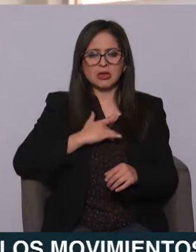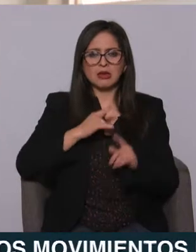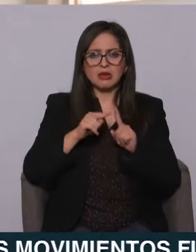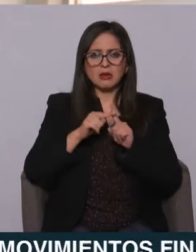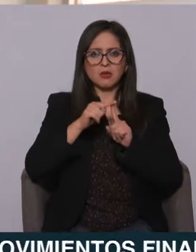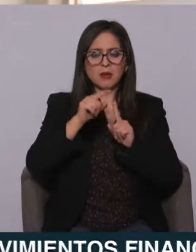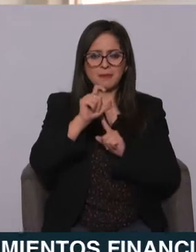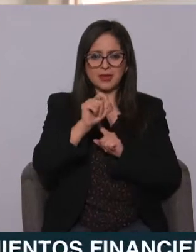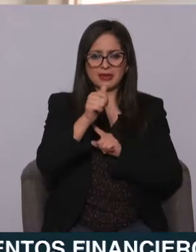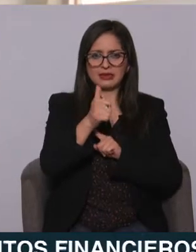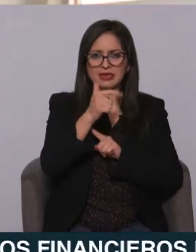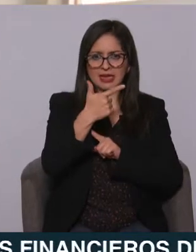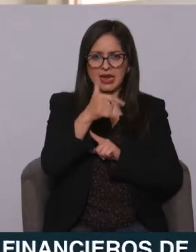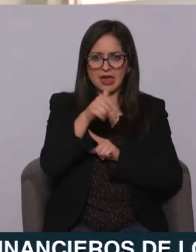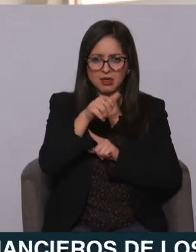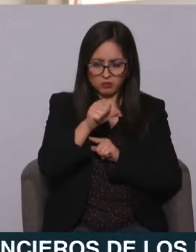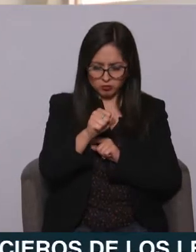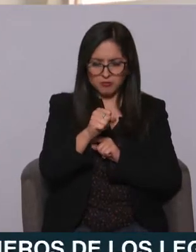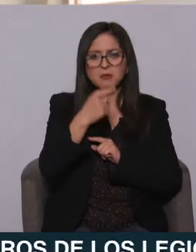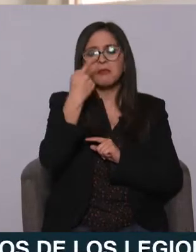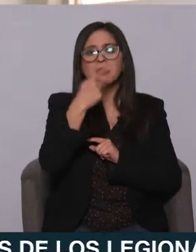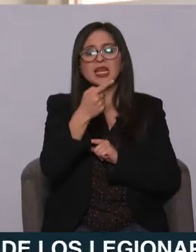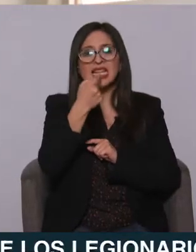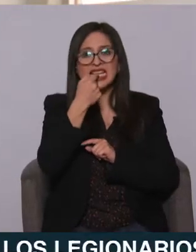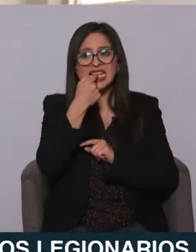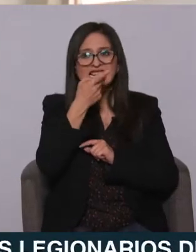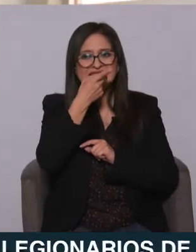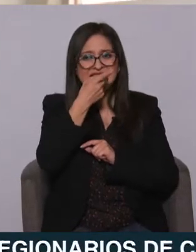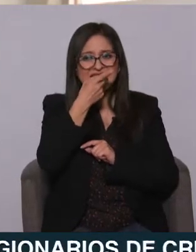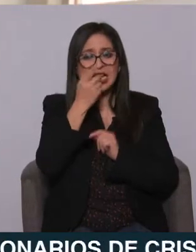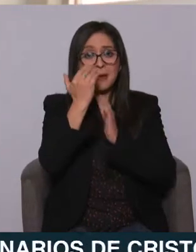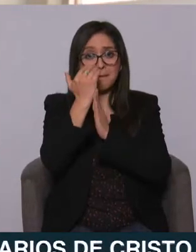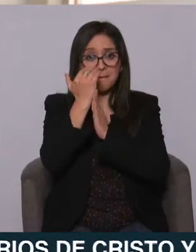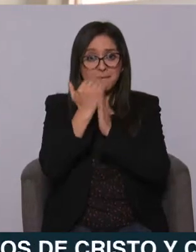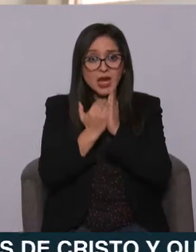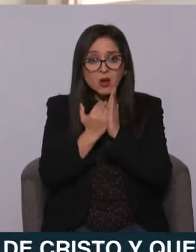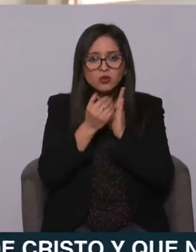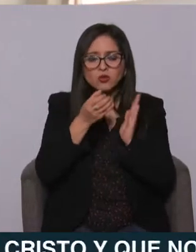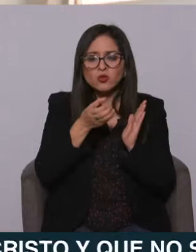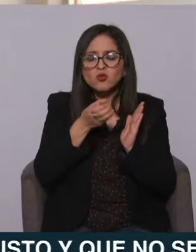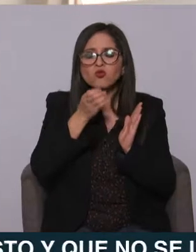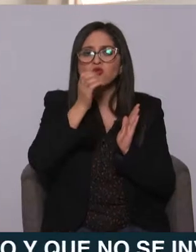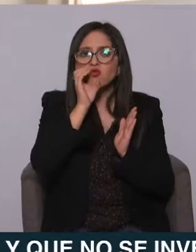Pero si exponemos las piezas dentarias a una baja temperatura,